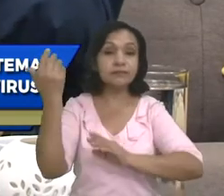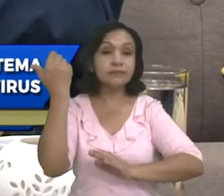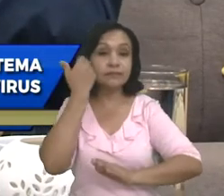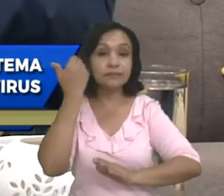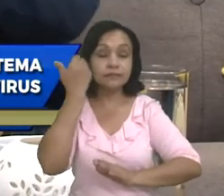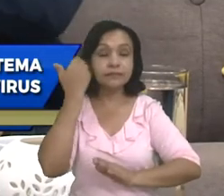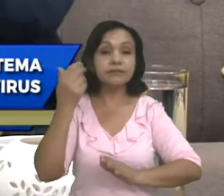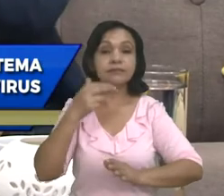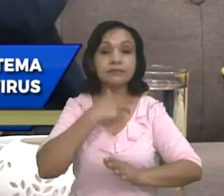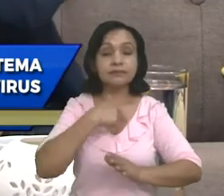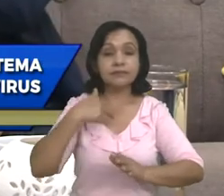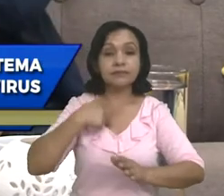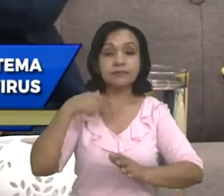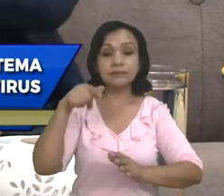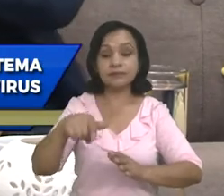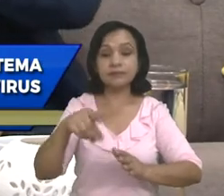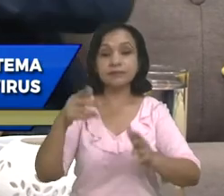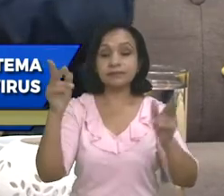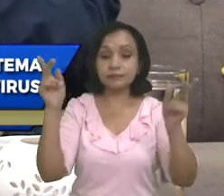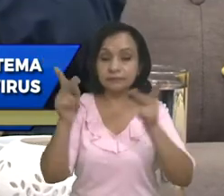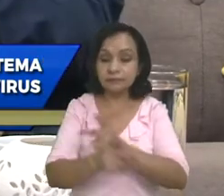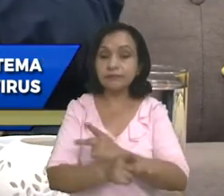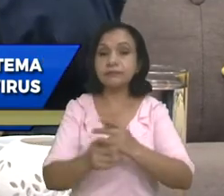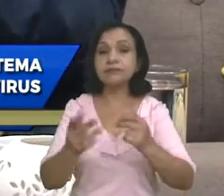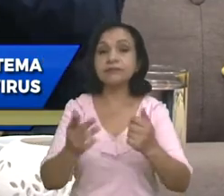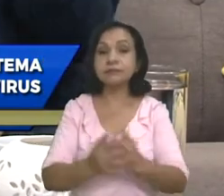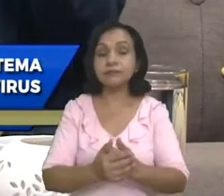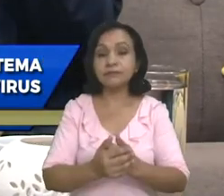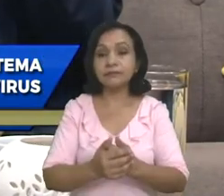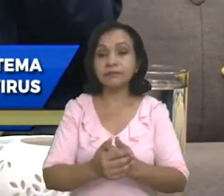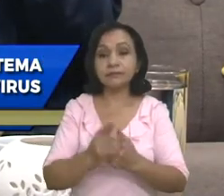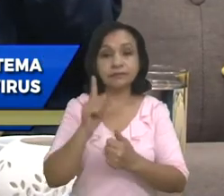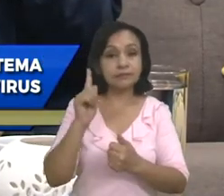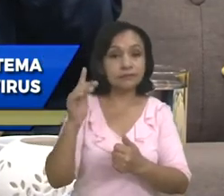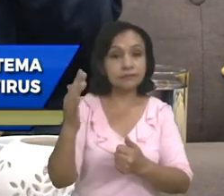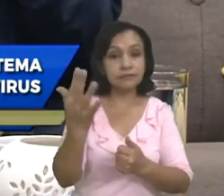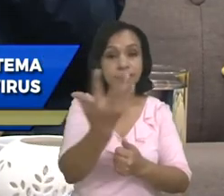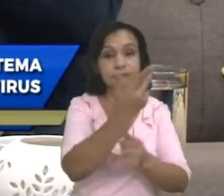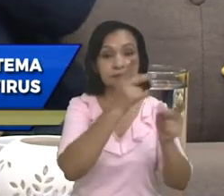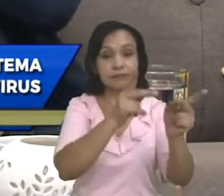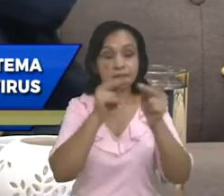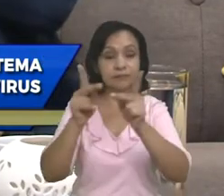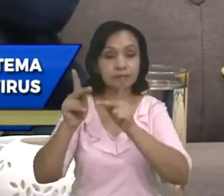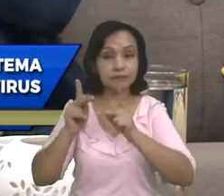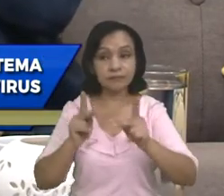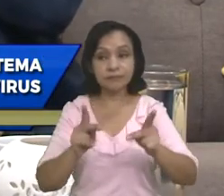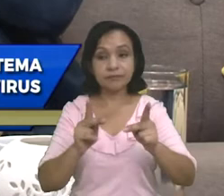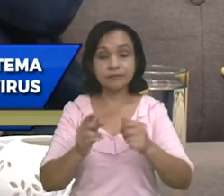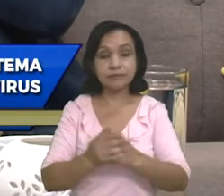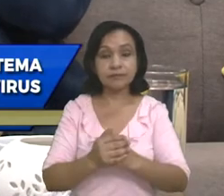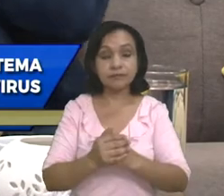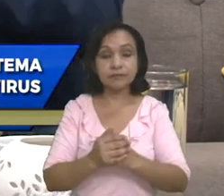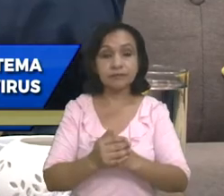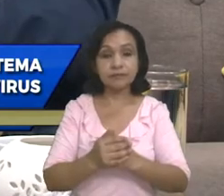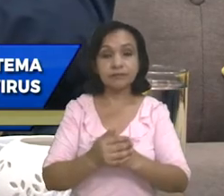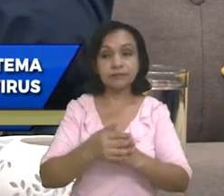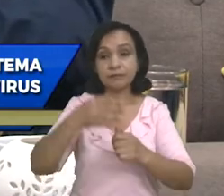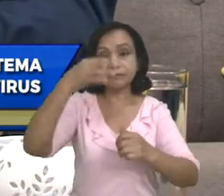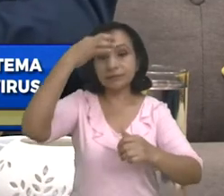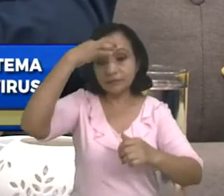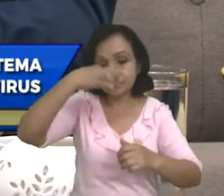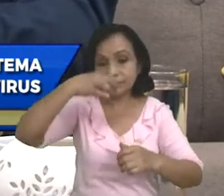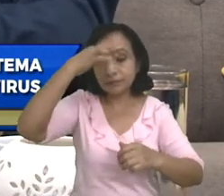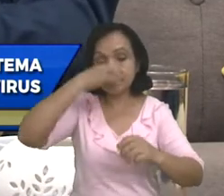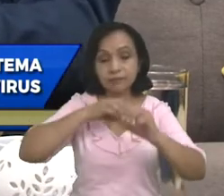pasan a esa condición muy crítica o sea que todos los que le da al atleta la por